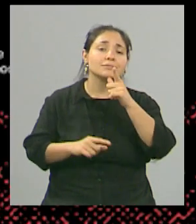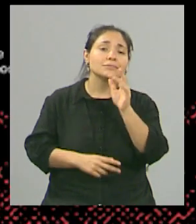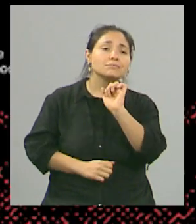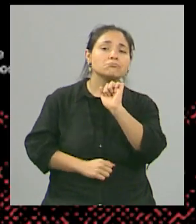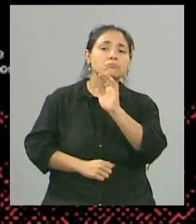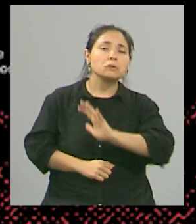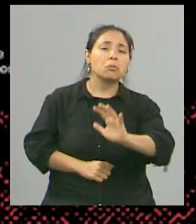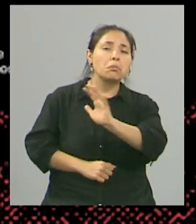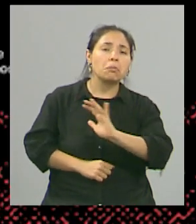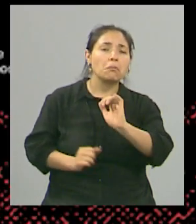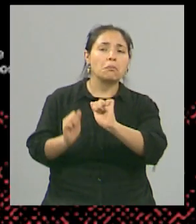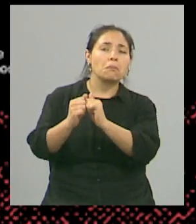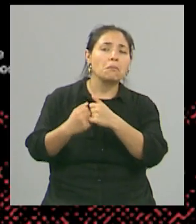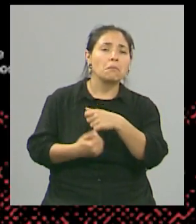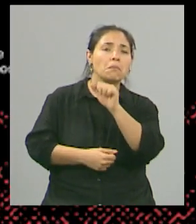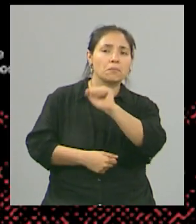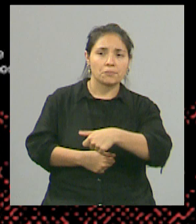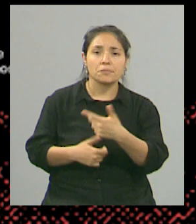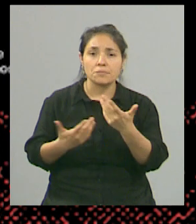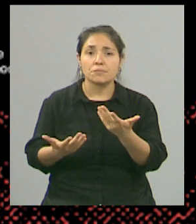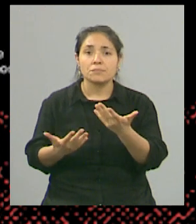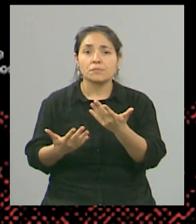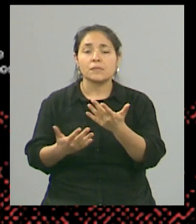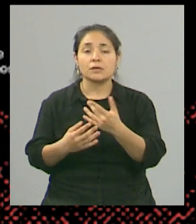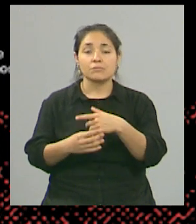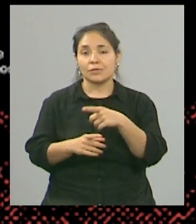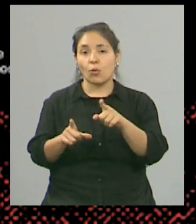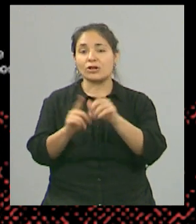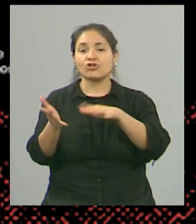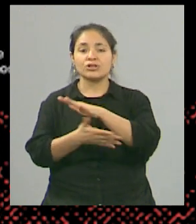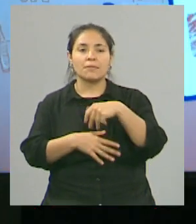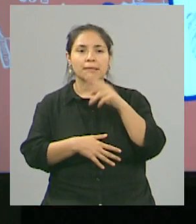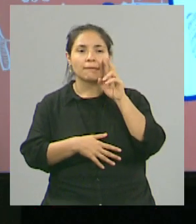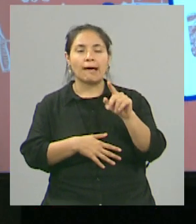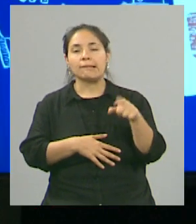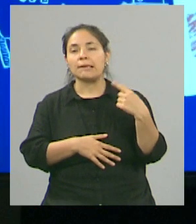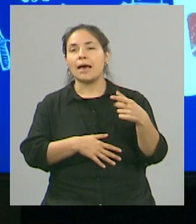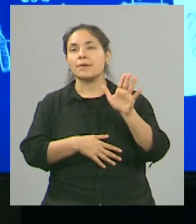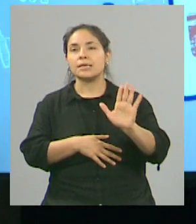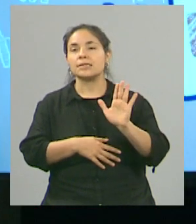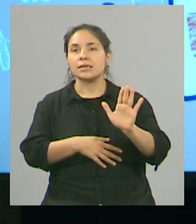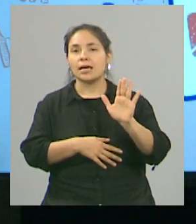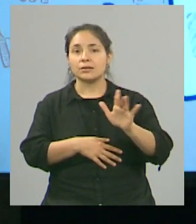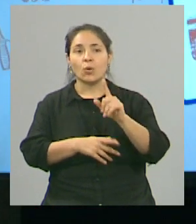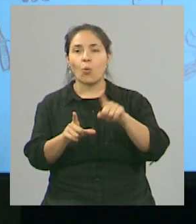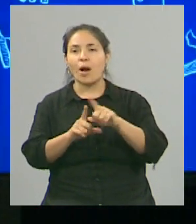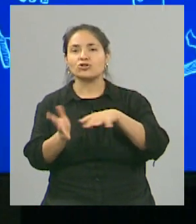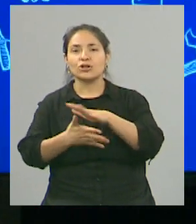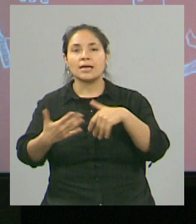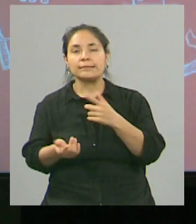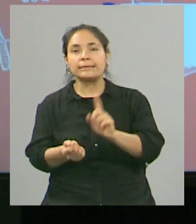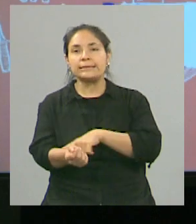veces son ignoradas, son toleradas socialmente, pero que se repiten en el tiempo. Y la